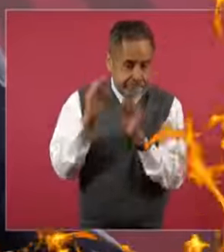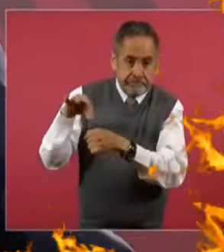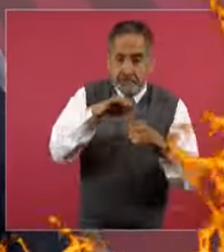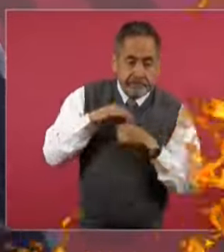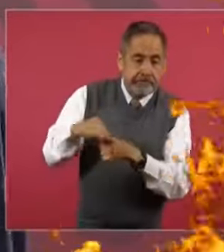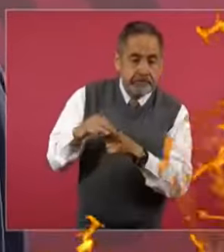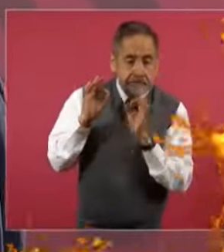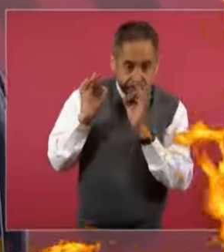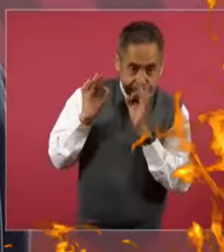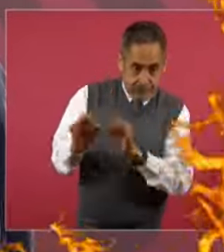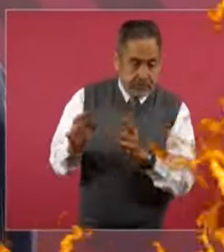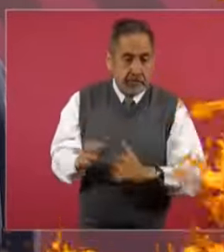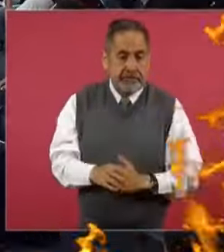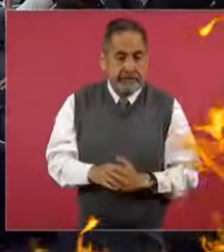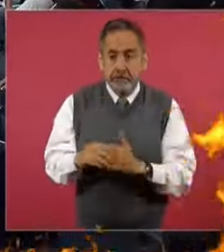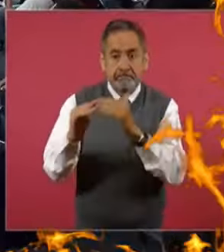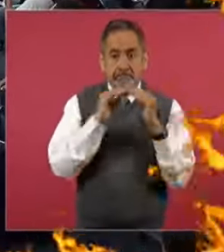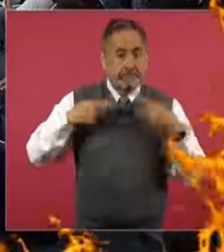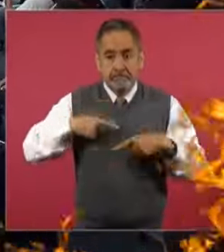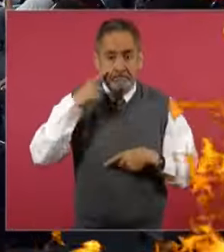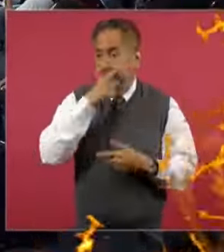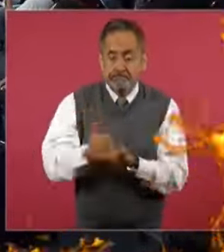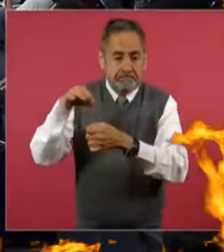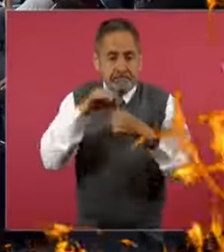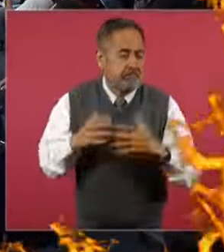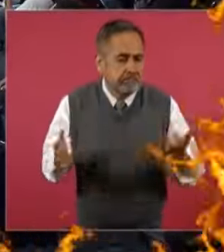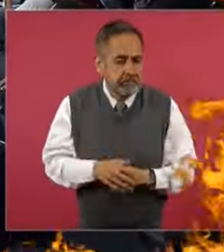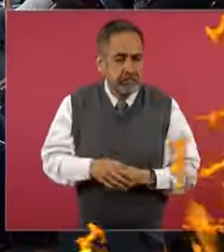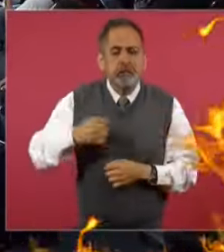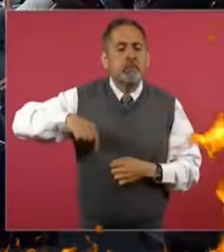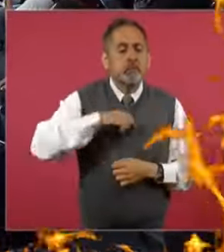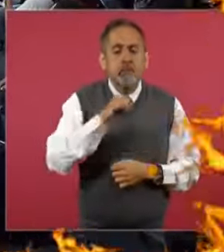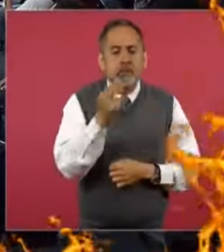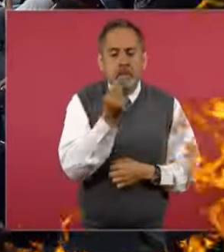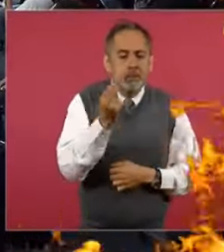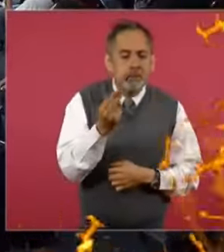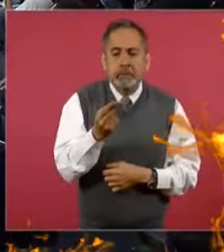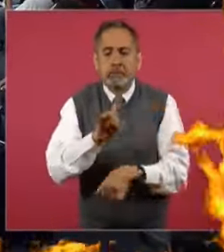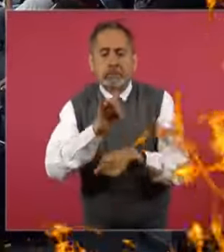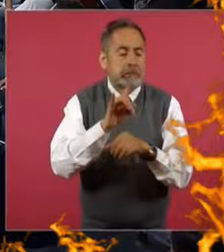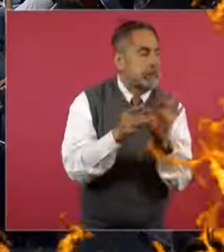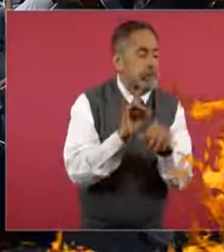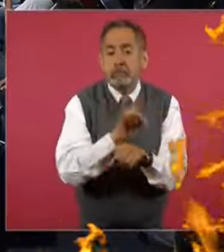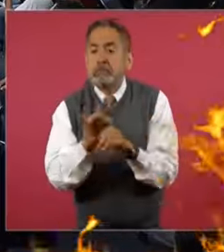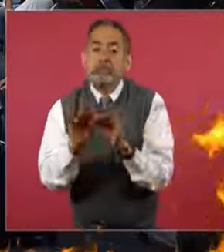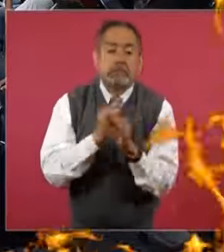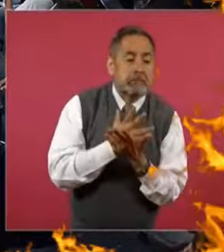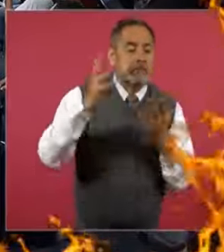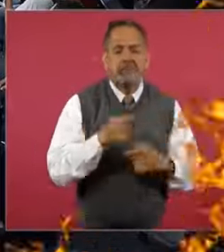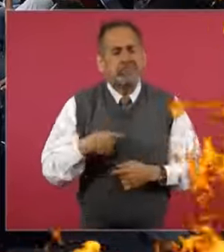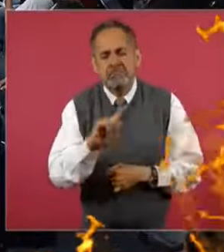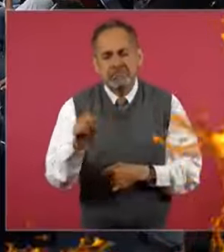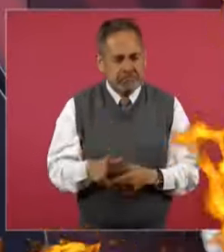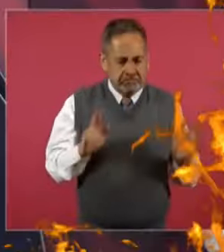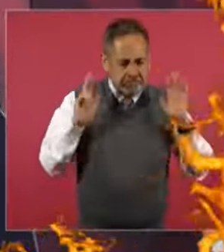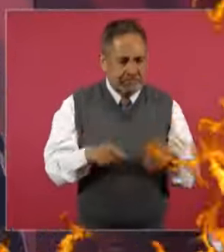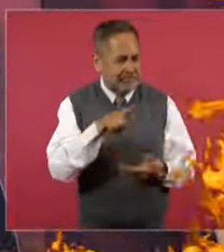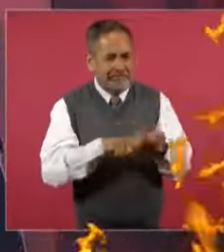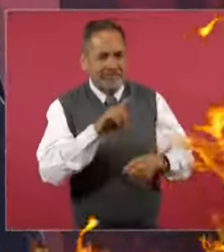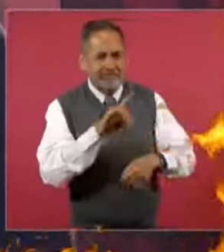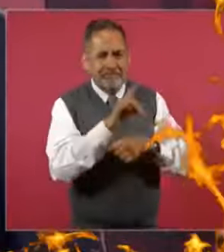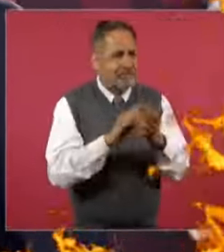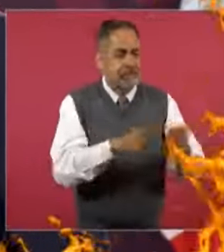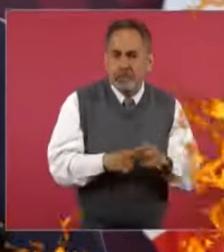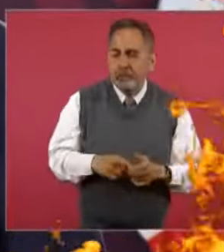en elecciones democráticas, no íbamos a tener necesidad de actuar de manera espectacular y de hacer eso de